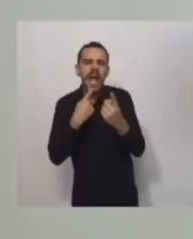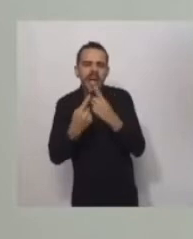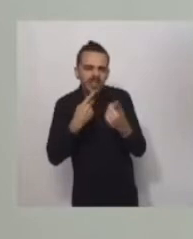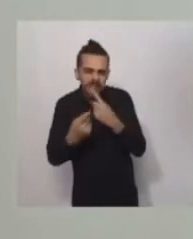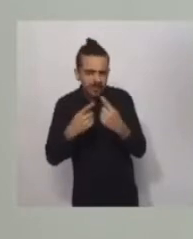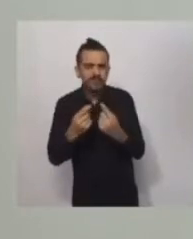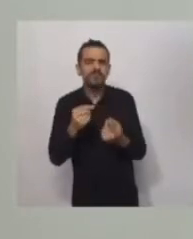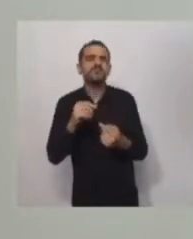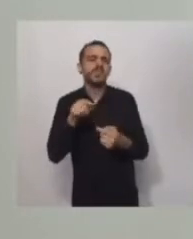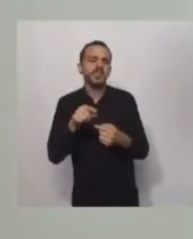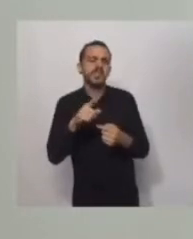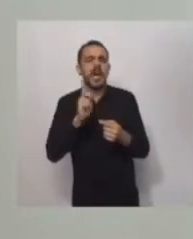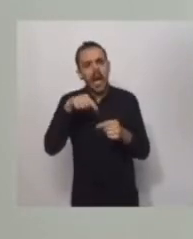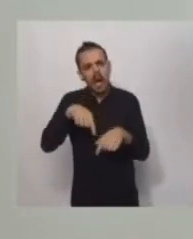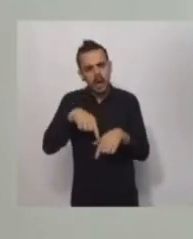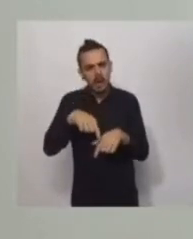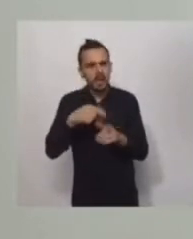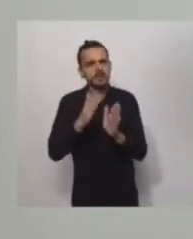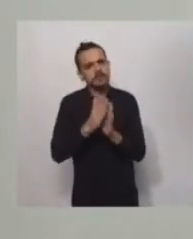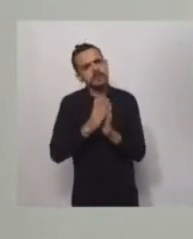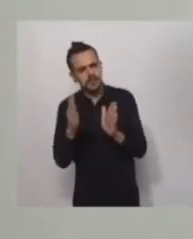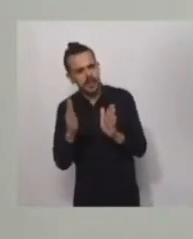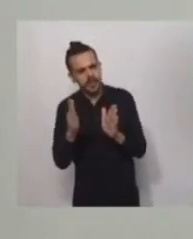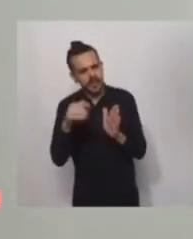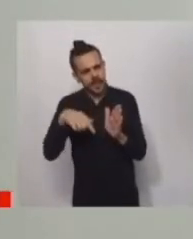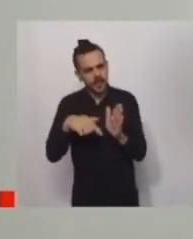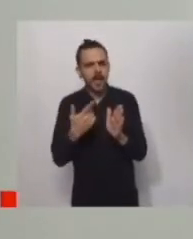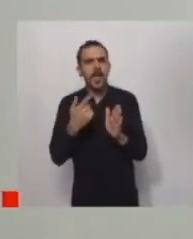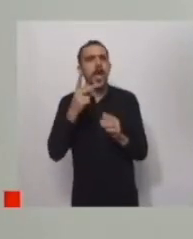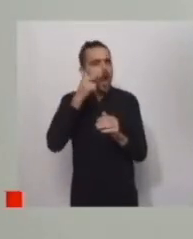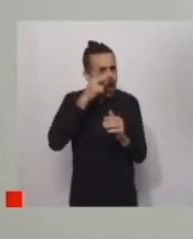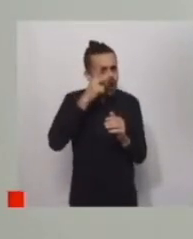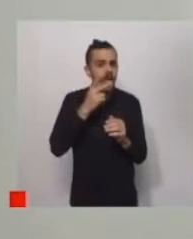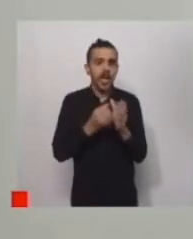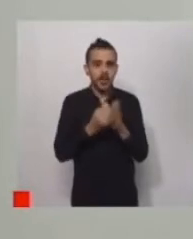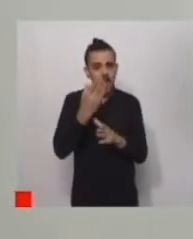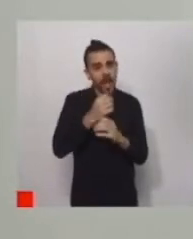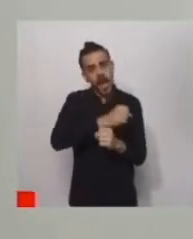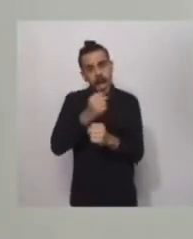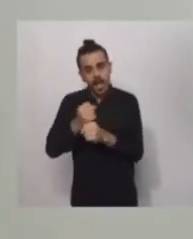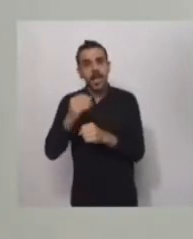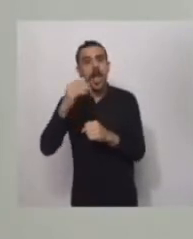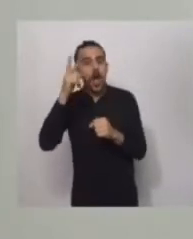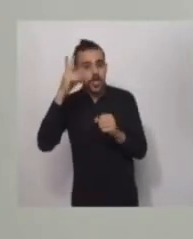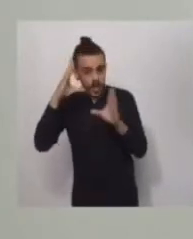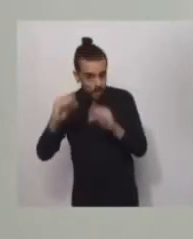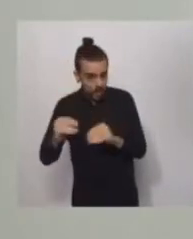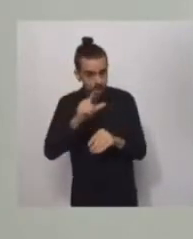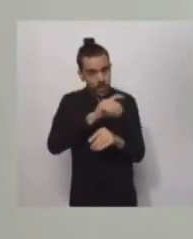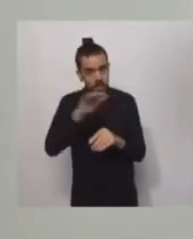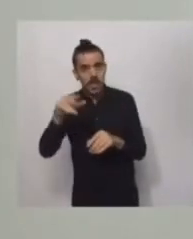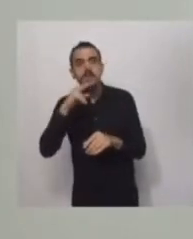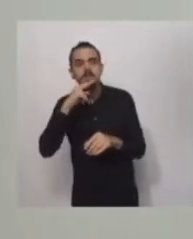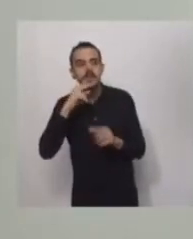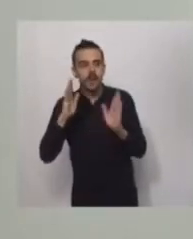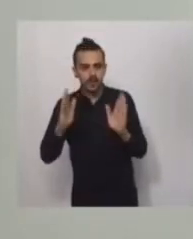Seba, para repasar un poquito, entonces todavía está la posibilidad de seguir online pudiendo